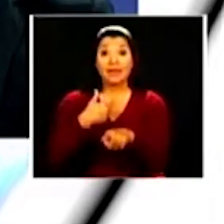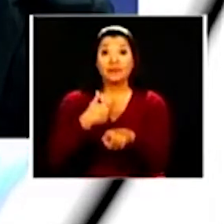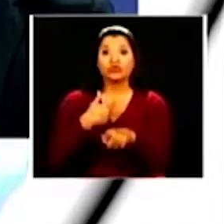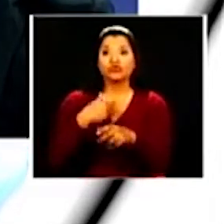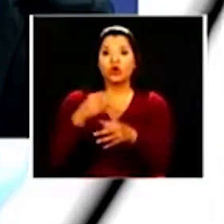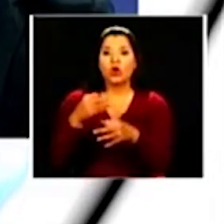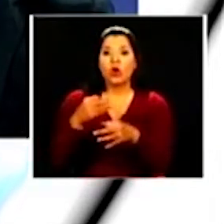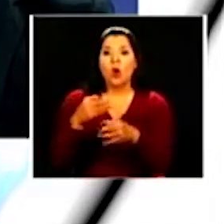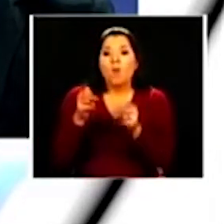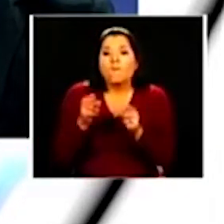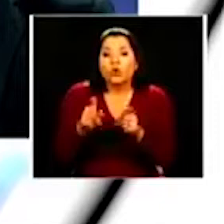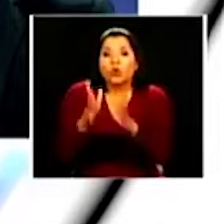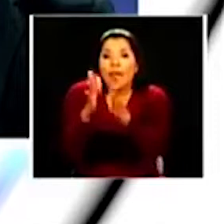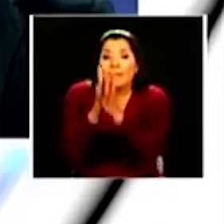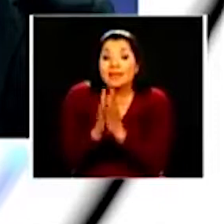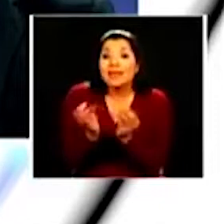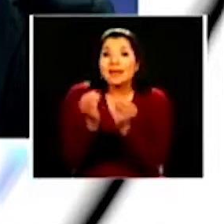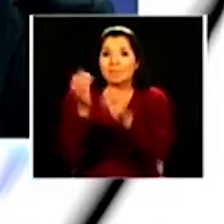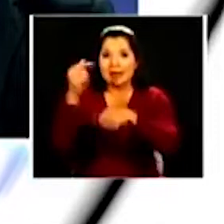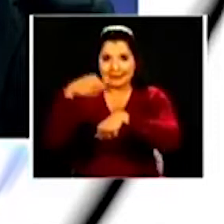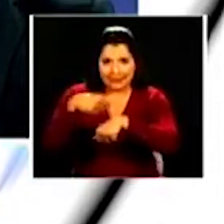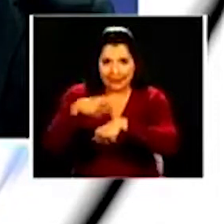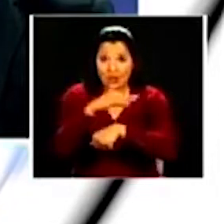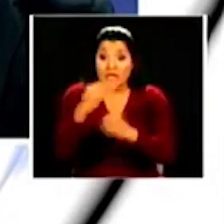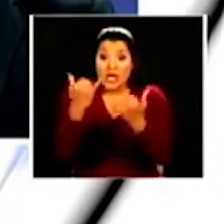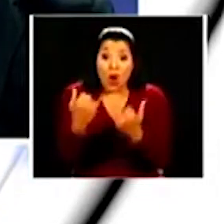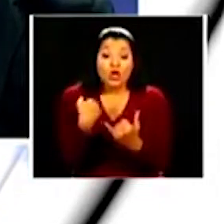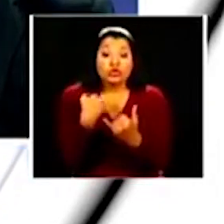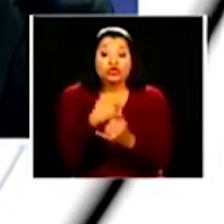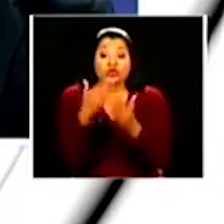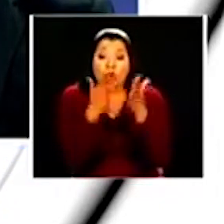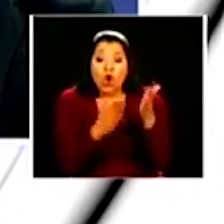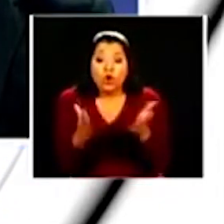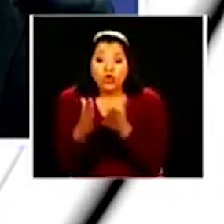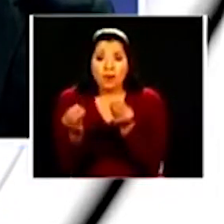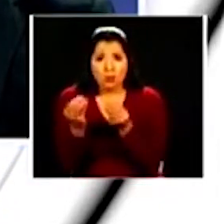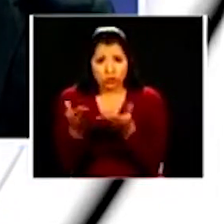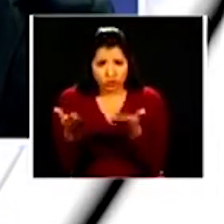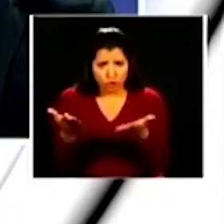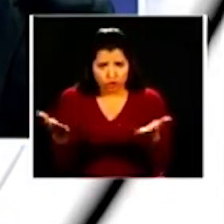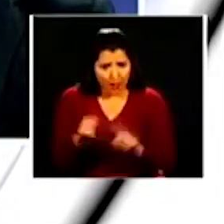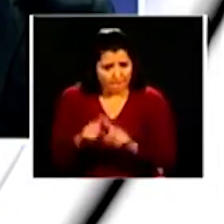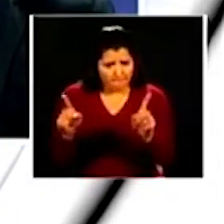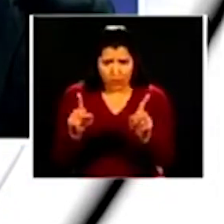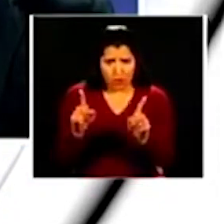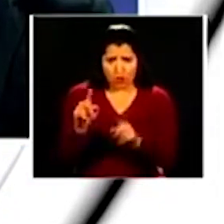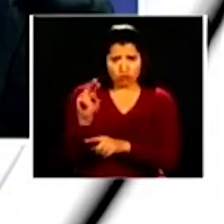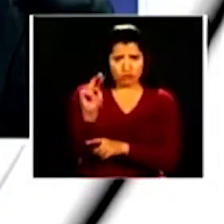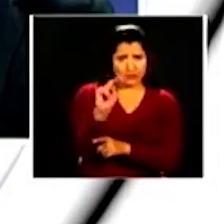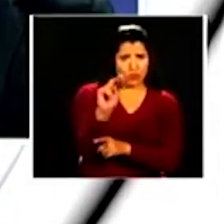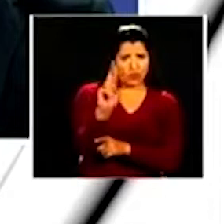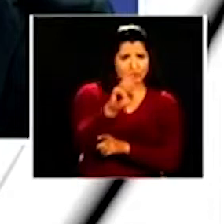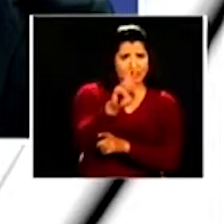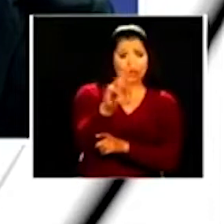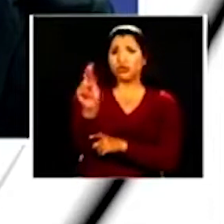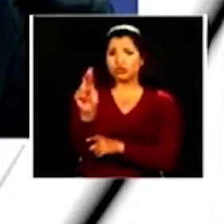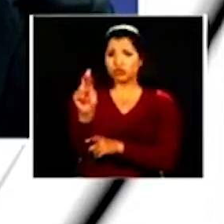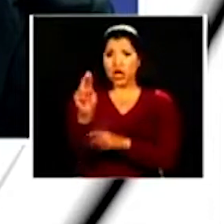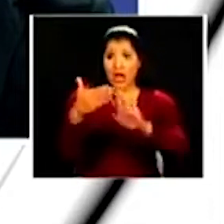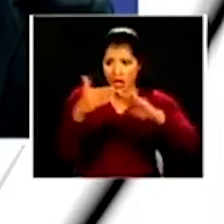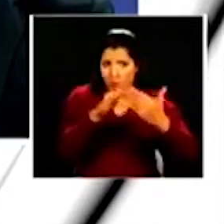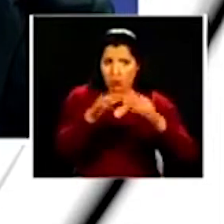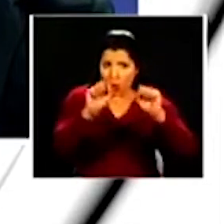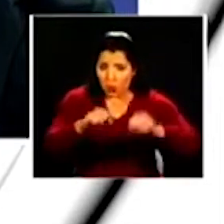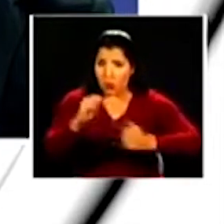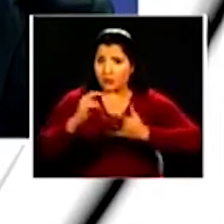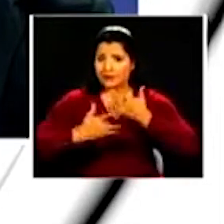estamos en el reordenamiento de muchas cosas, pero Restauración Nacional y el pueblo puede estar tranquilo en ese sentido. Restauración Nacional se ha